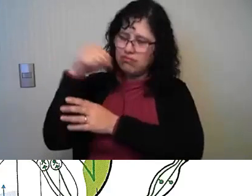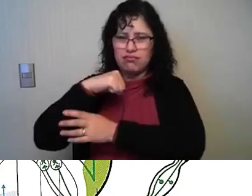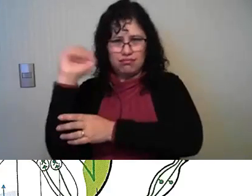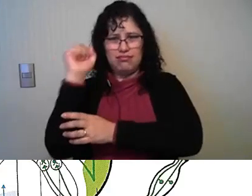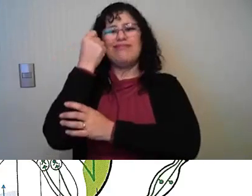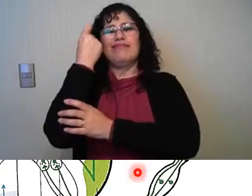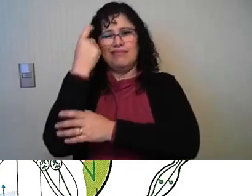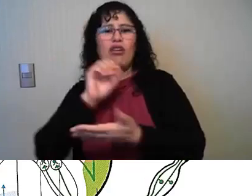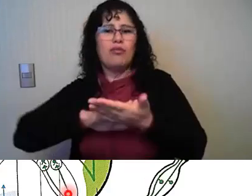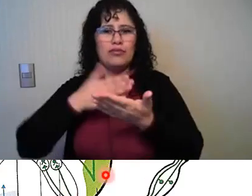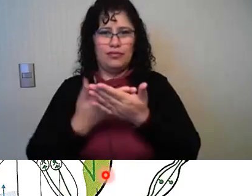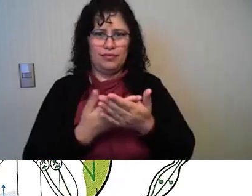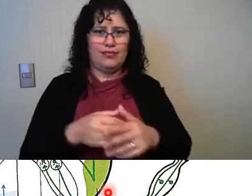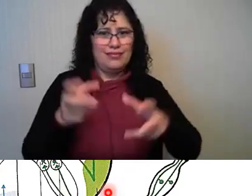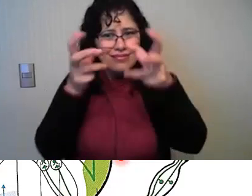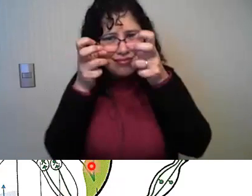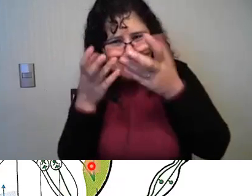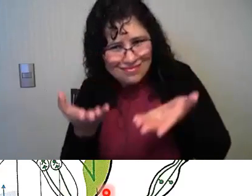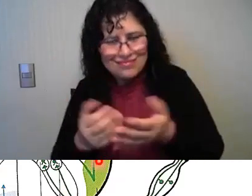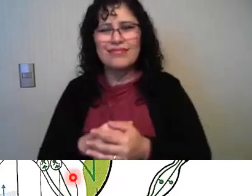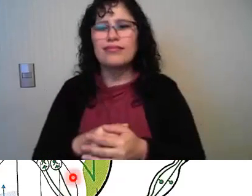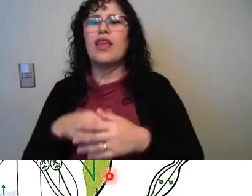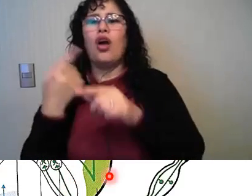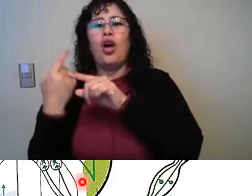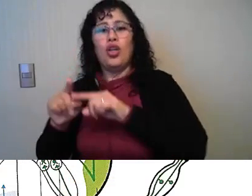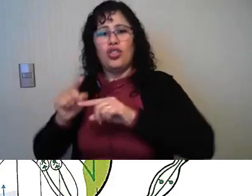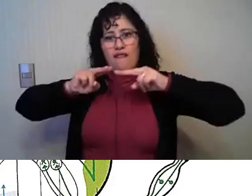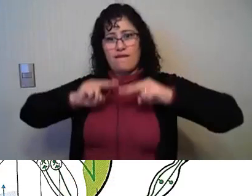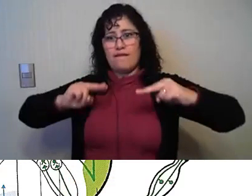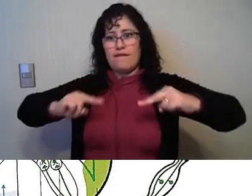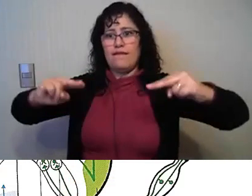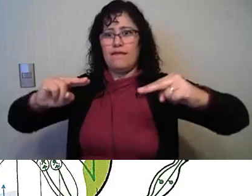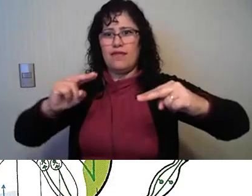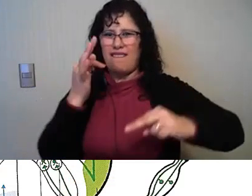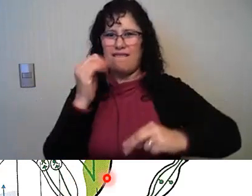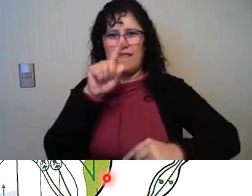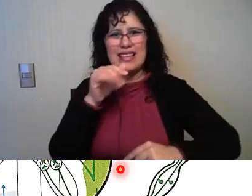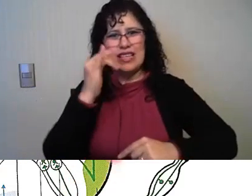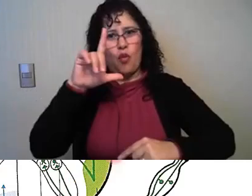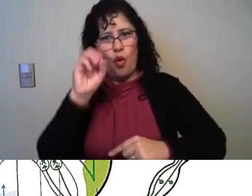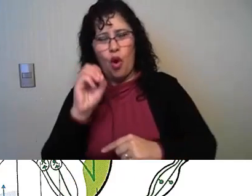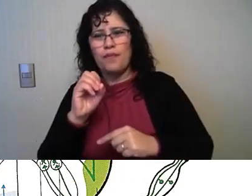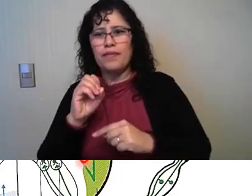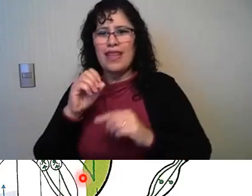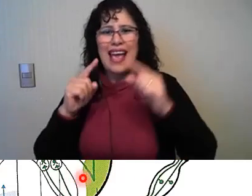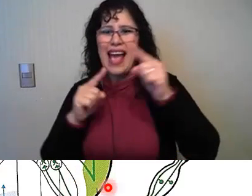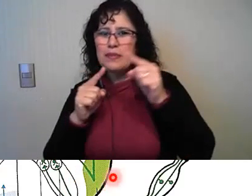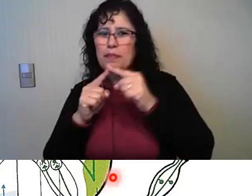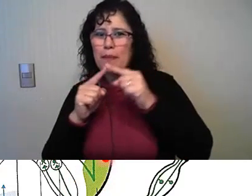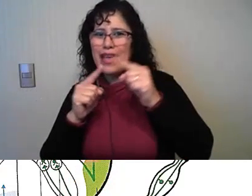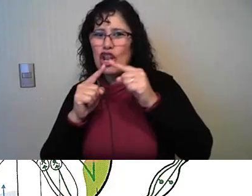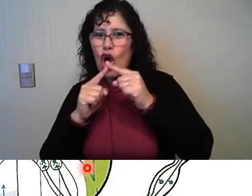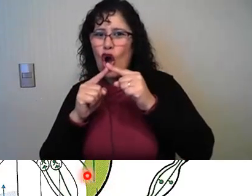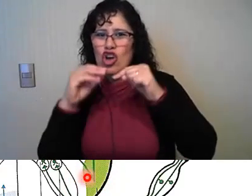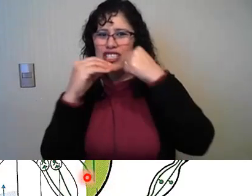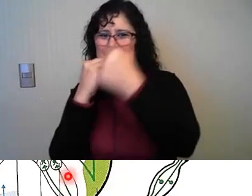Luego tenemos los otros fascículos que estábamos estudiando, que son los espinocerebelosos. Recordemos que hay